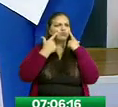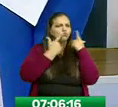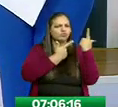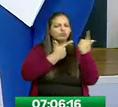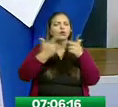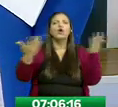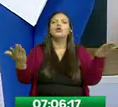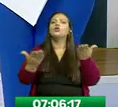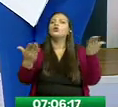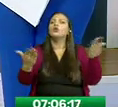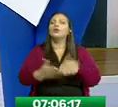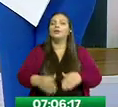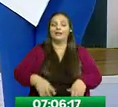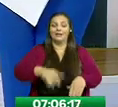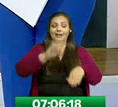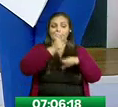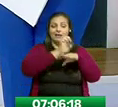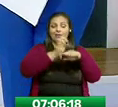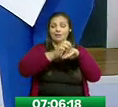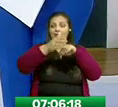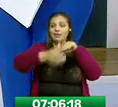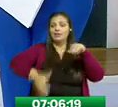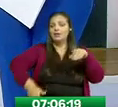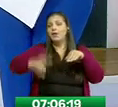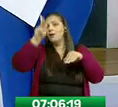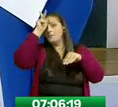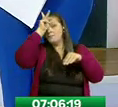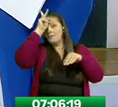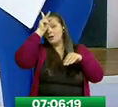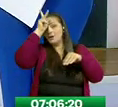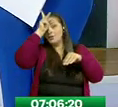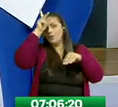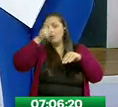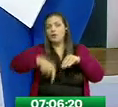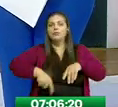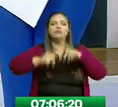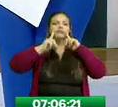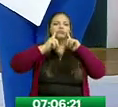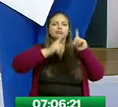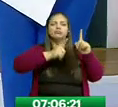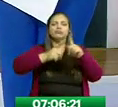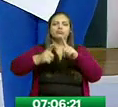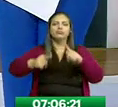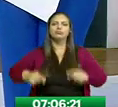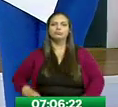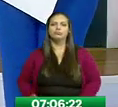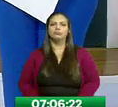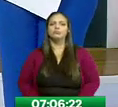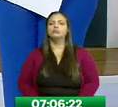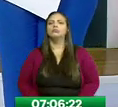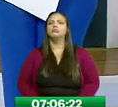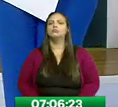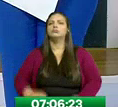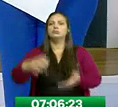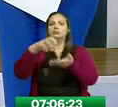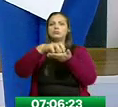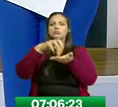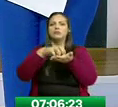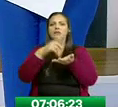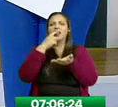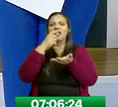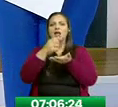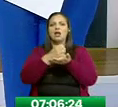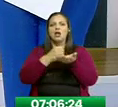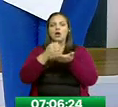para evitar el ingreso de cualquier caso sospechoso de coronavirus. En la provincia de El Oro se vigila el ingreso